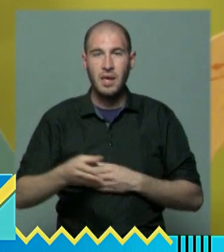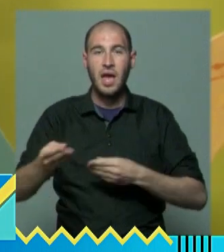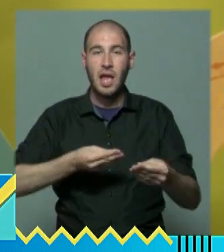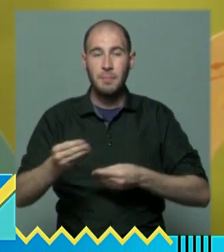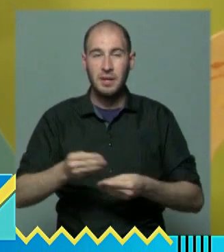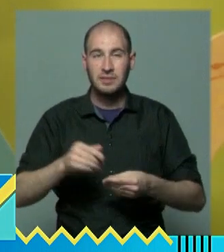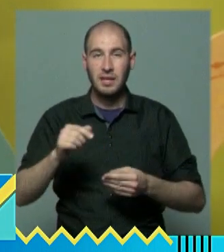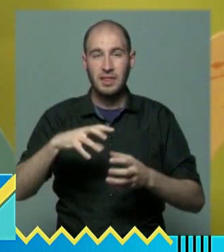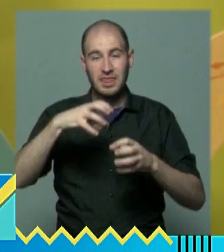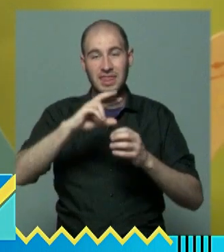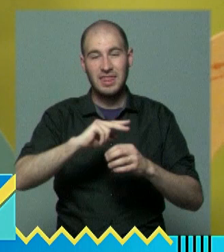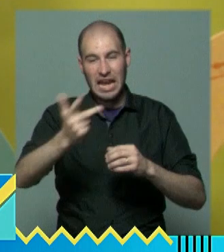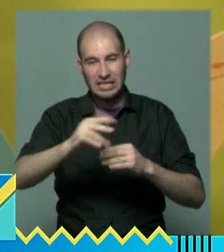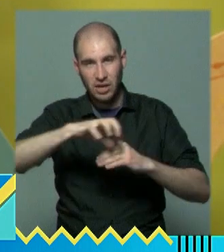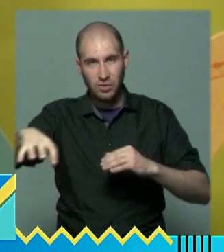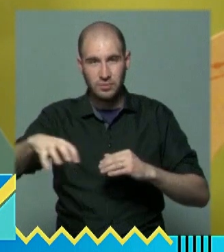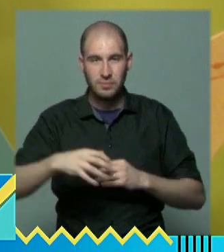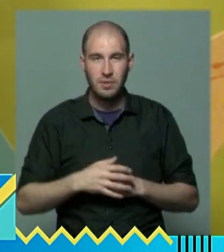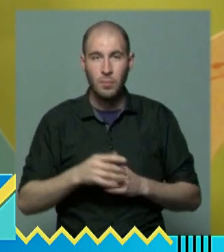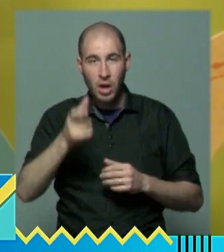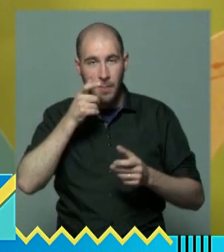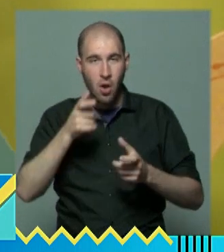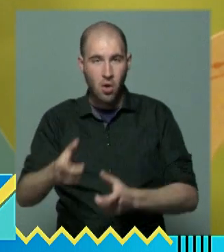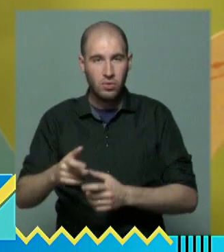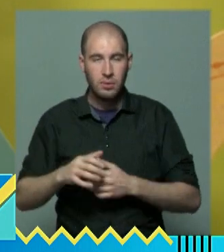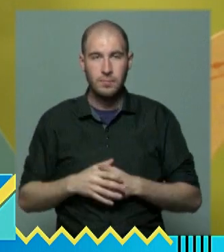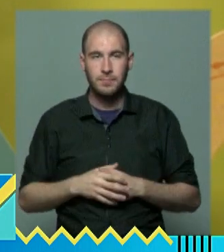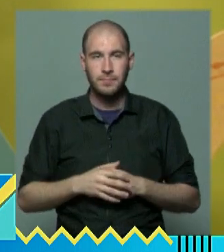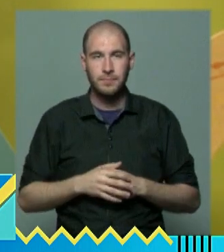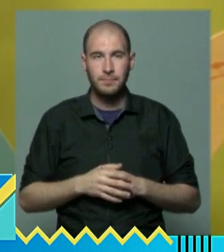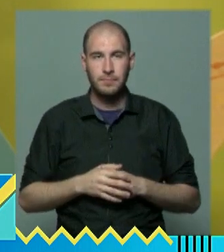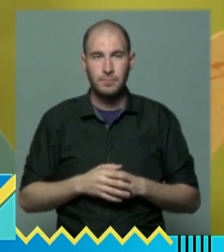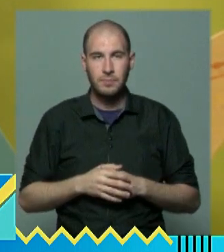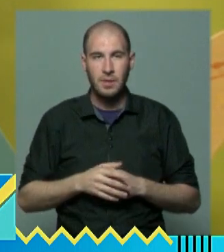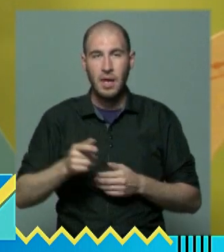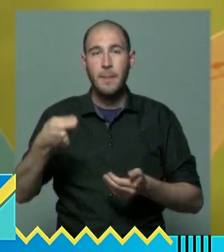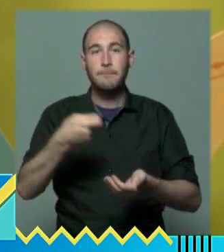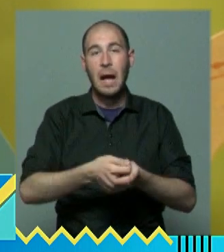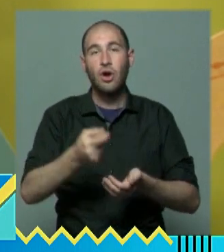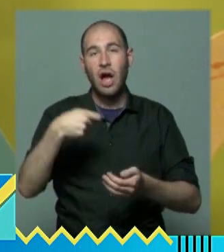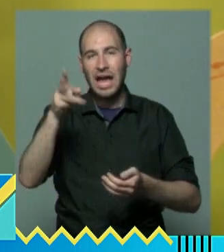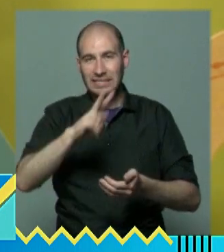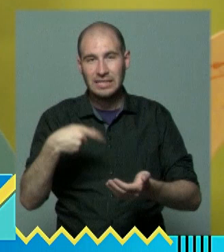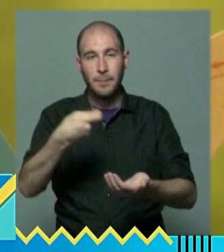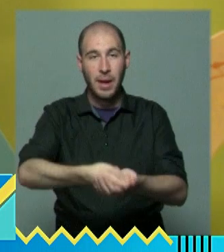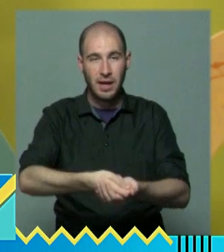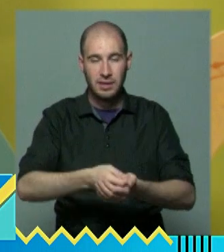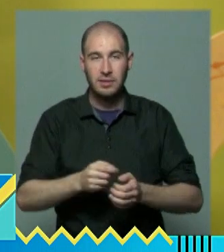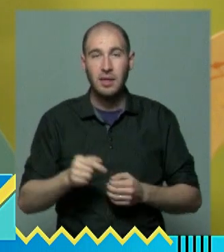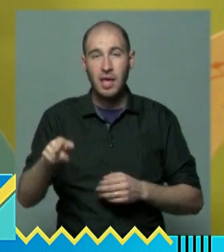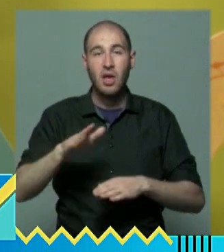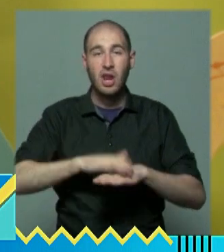que terceriza, si controla el pago de aportes y demás, hasta ahí llega